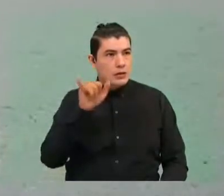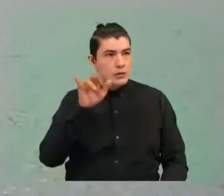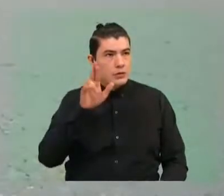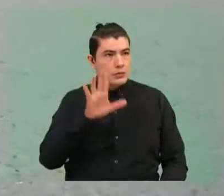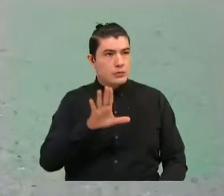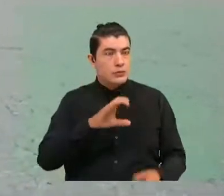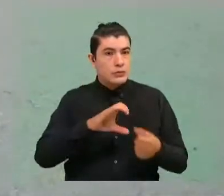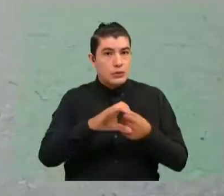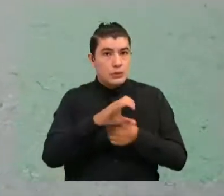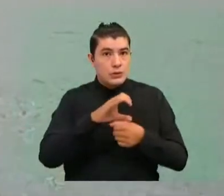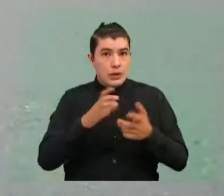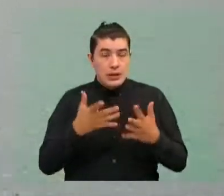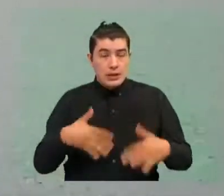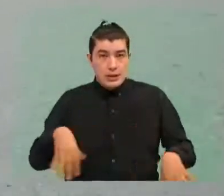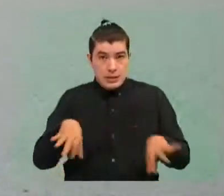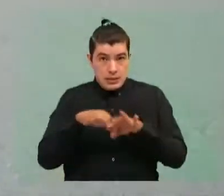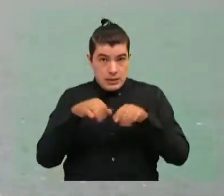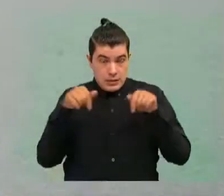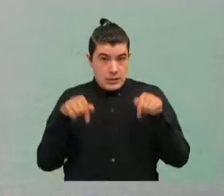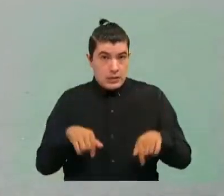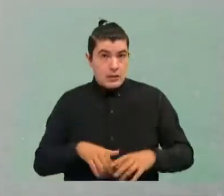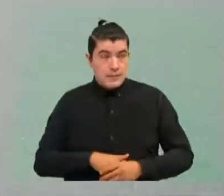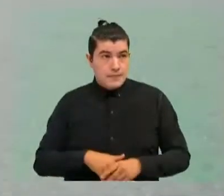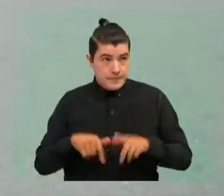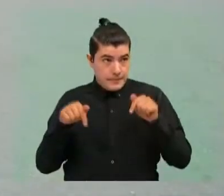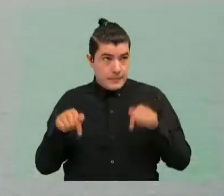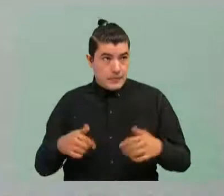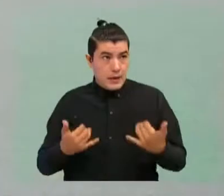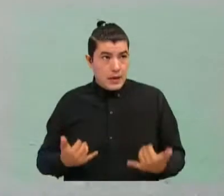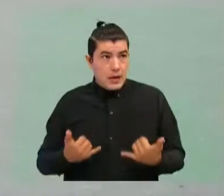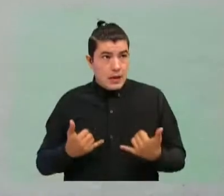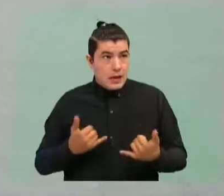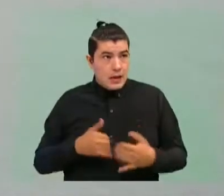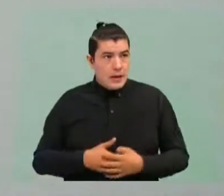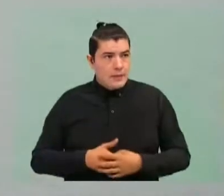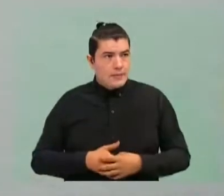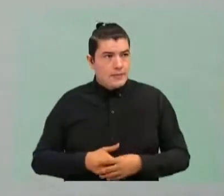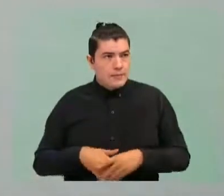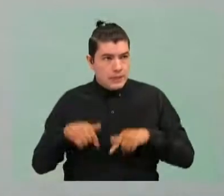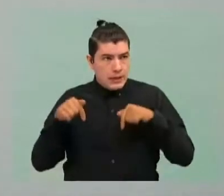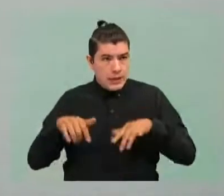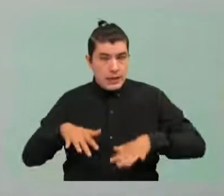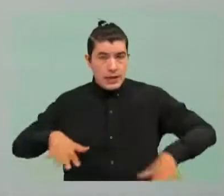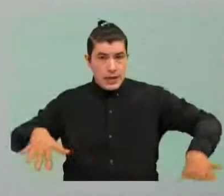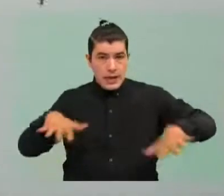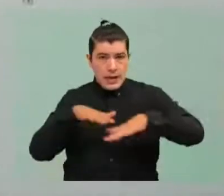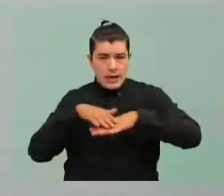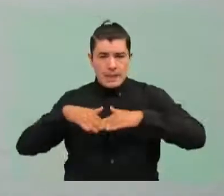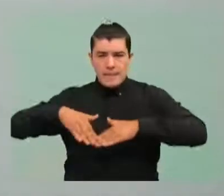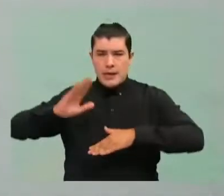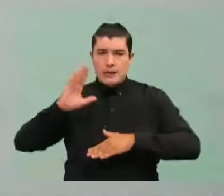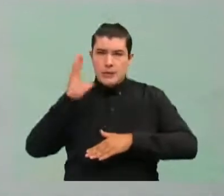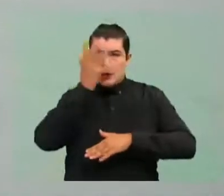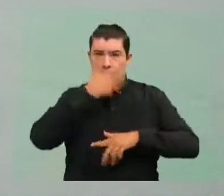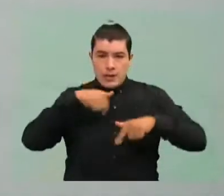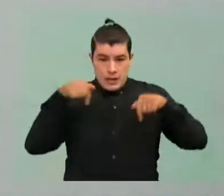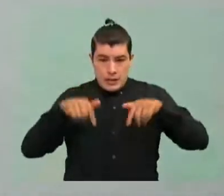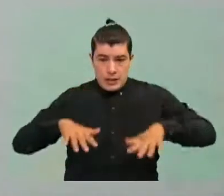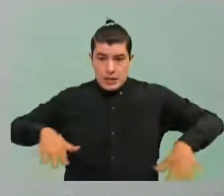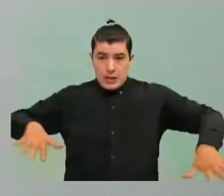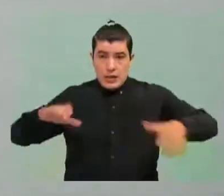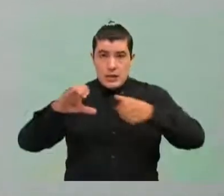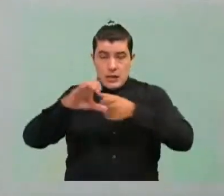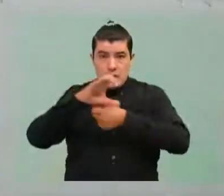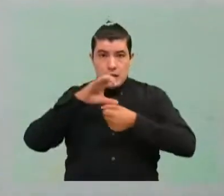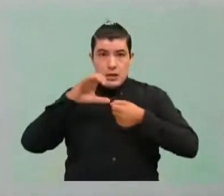Carolina sureña. Nos encontramos en estos momentos en Isla Palm, uno de los sectores más hermosos de esta